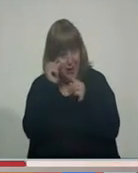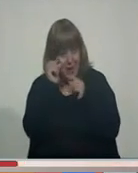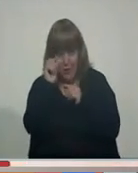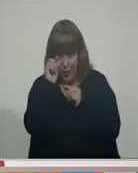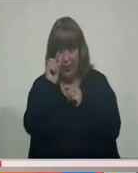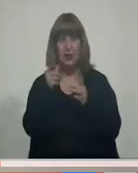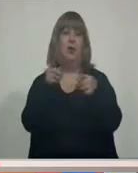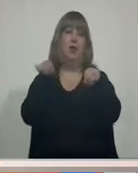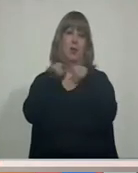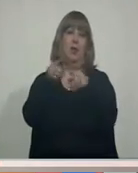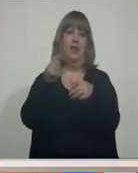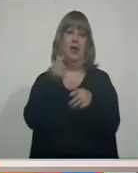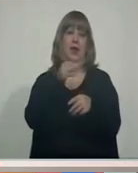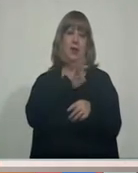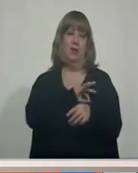que tiene,